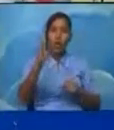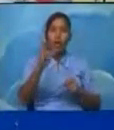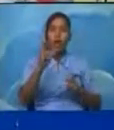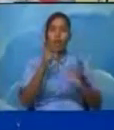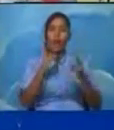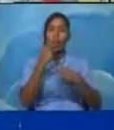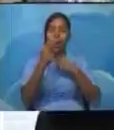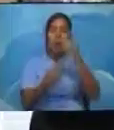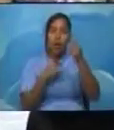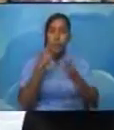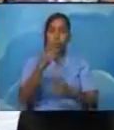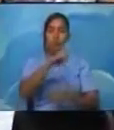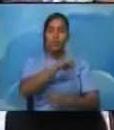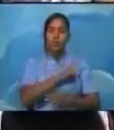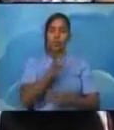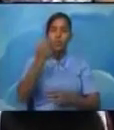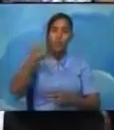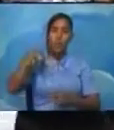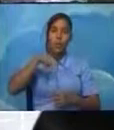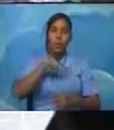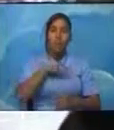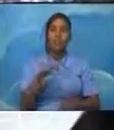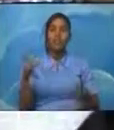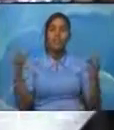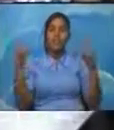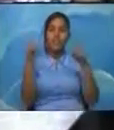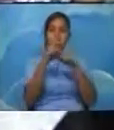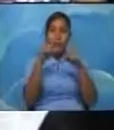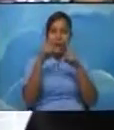vuestras palabras.